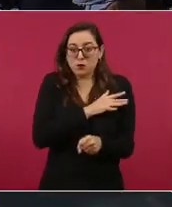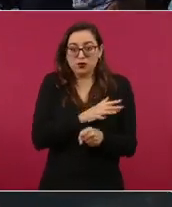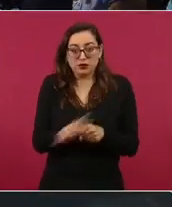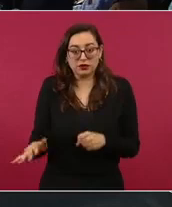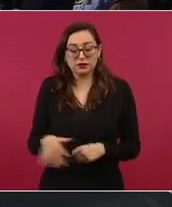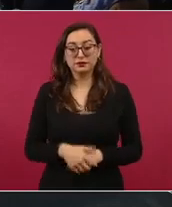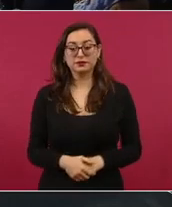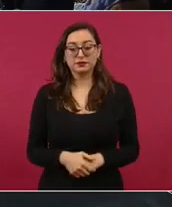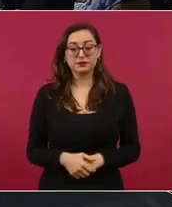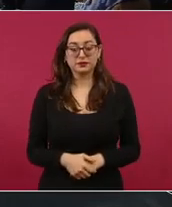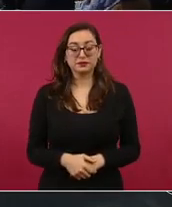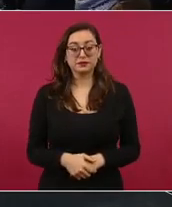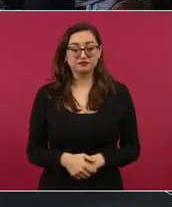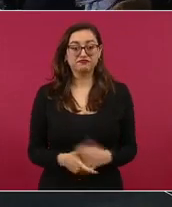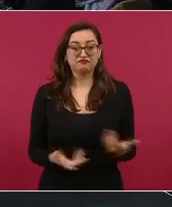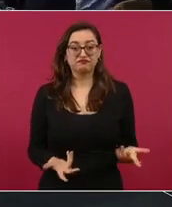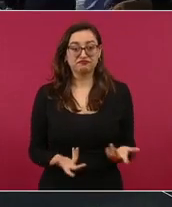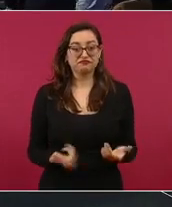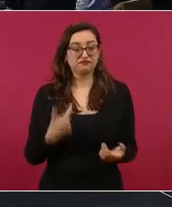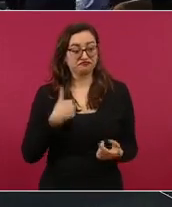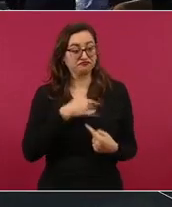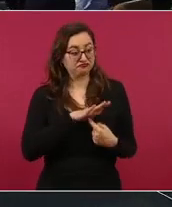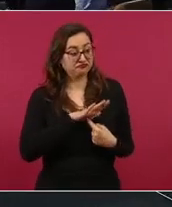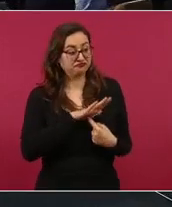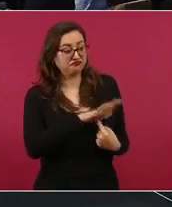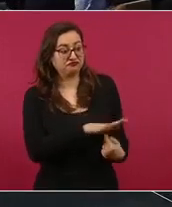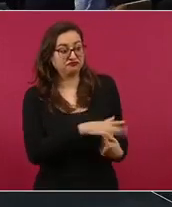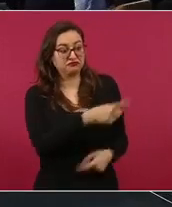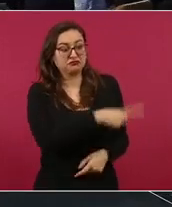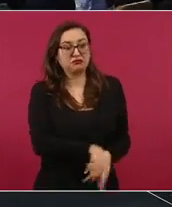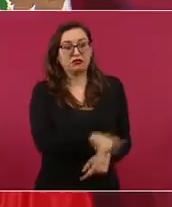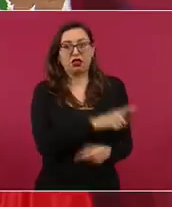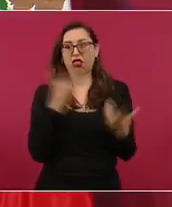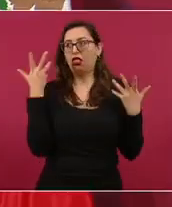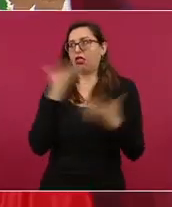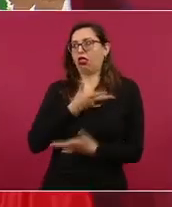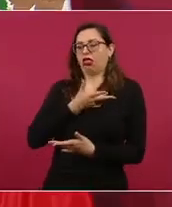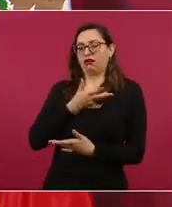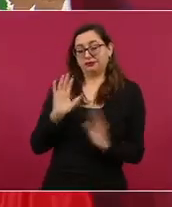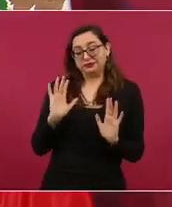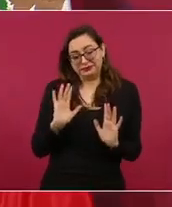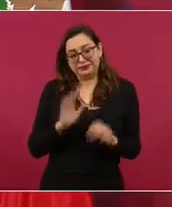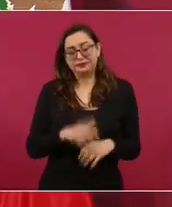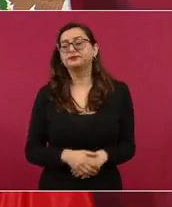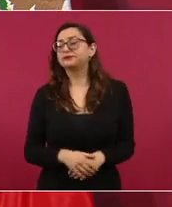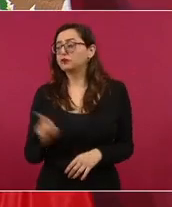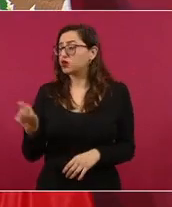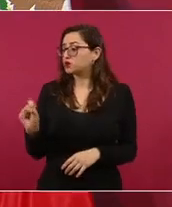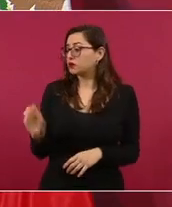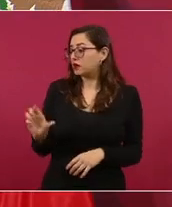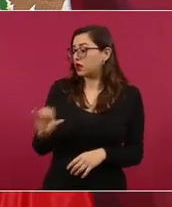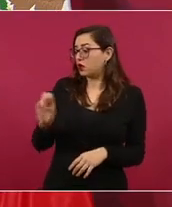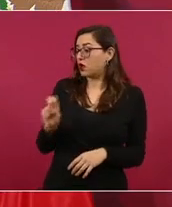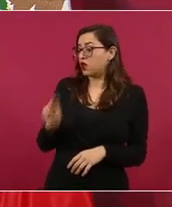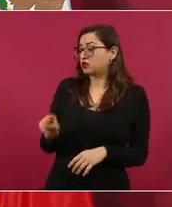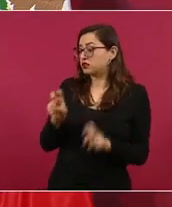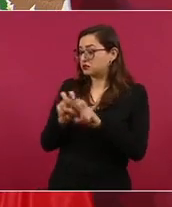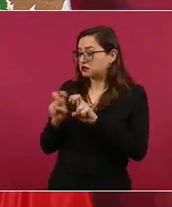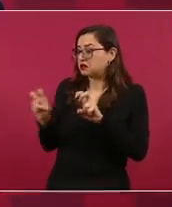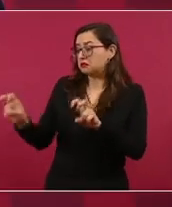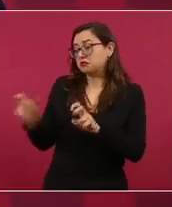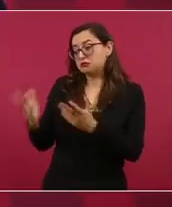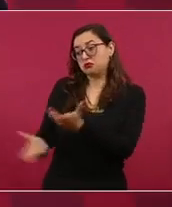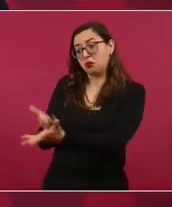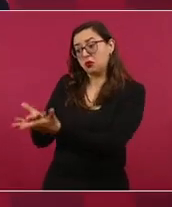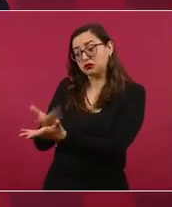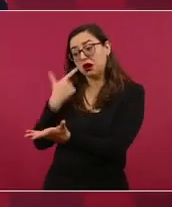yo estoy seguro que la Corte pues va a resolver, y me quedo muy tranquilo.